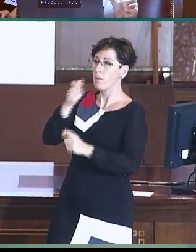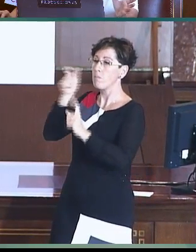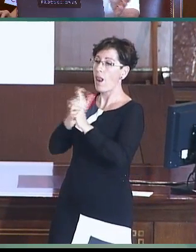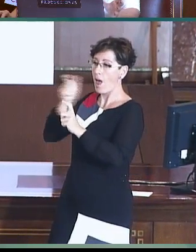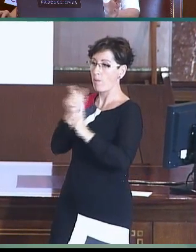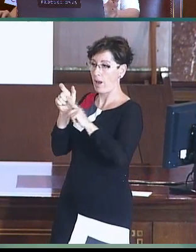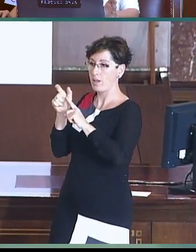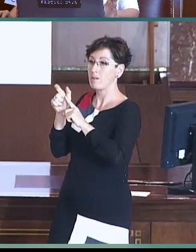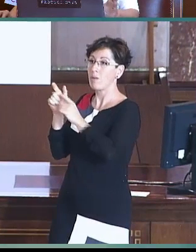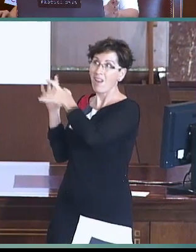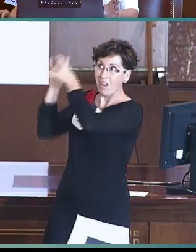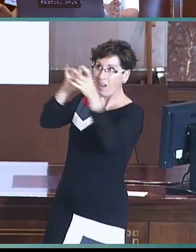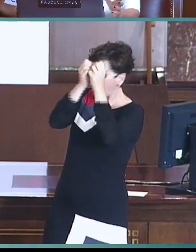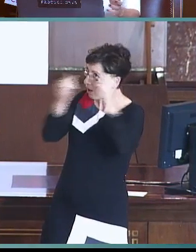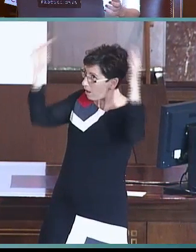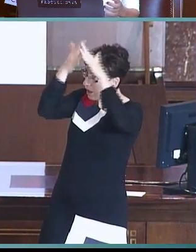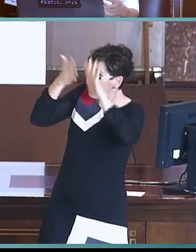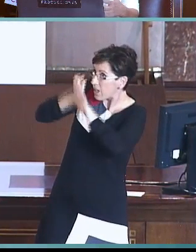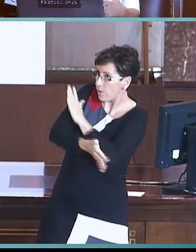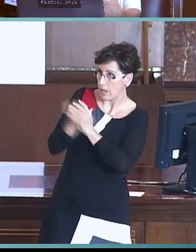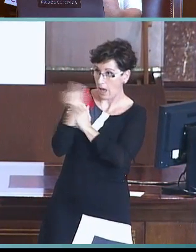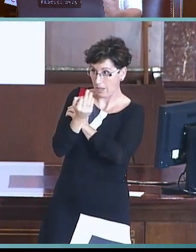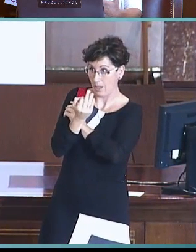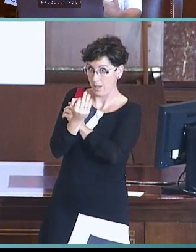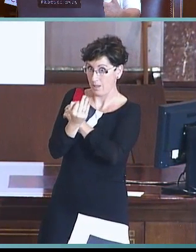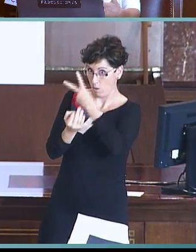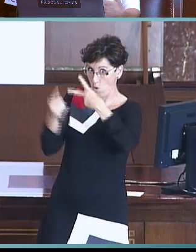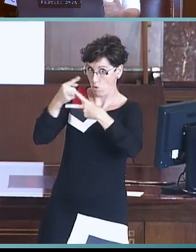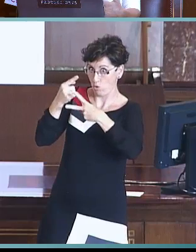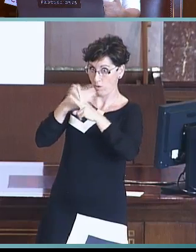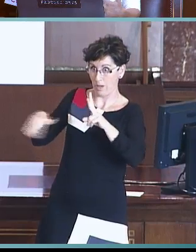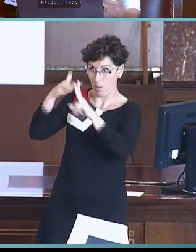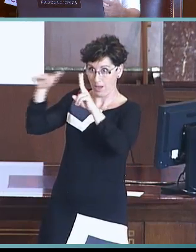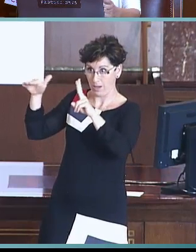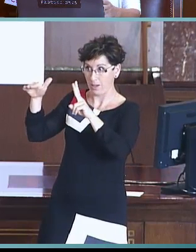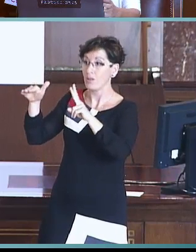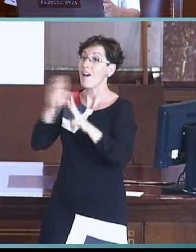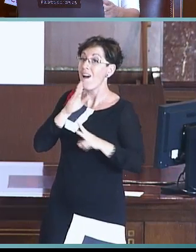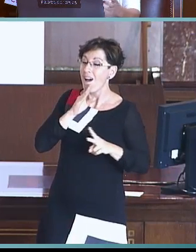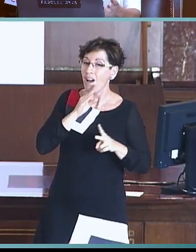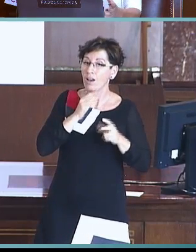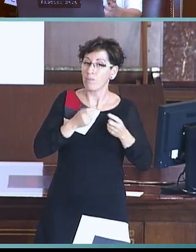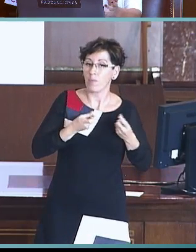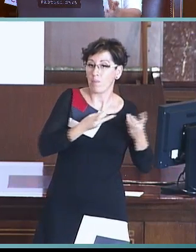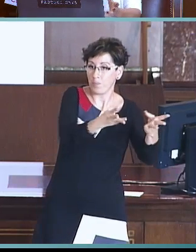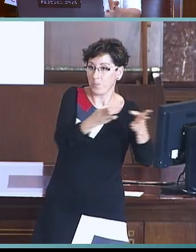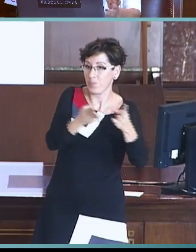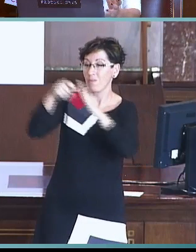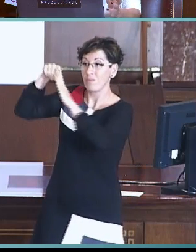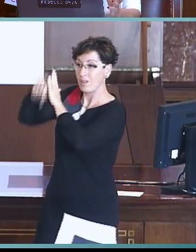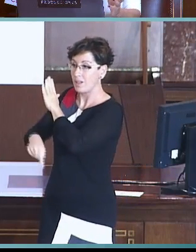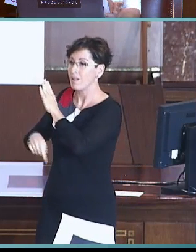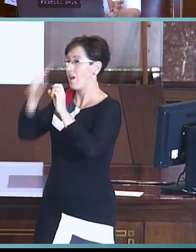representaciones semánticas, el significado de las palabras, parece que la diferencia entre amplitud y profundidad está en que la amplitud se